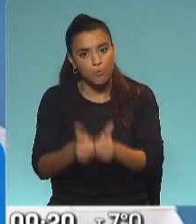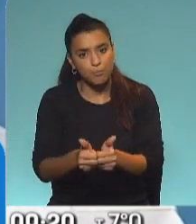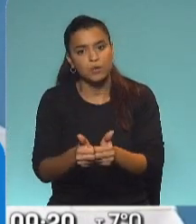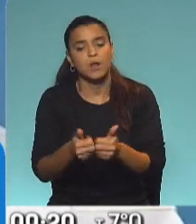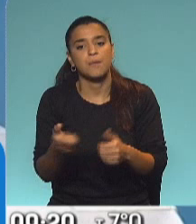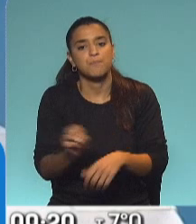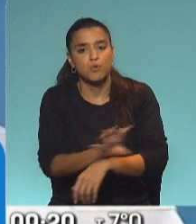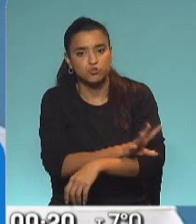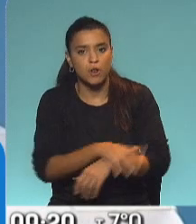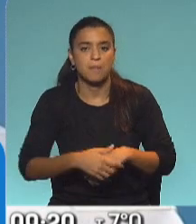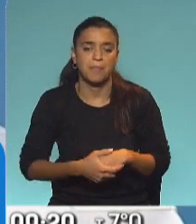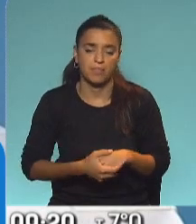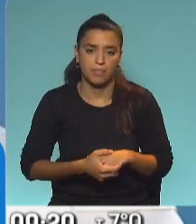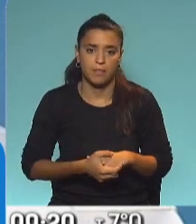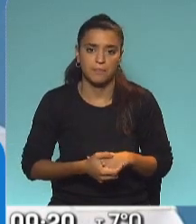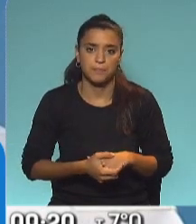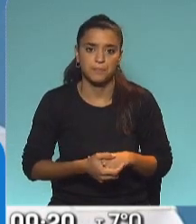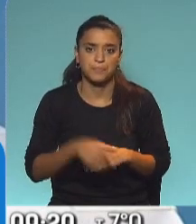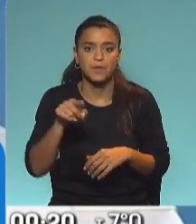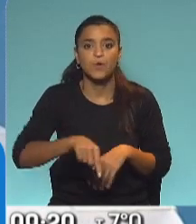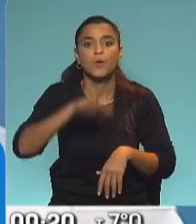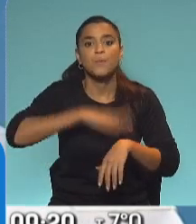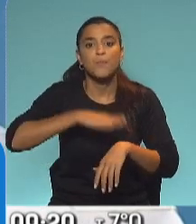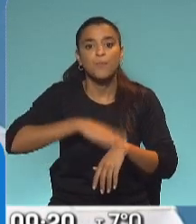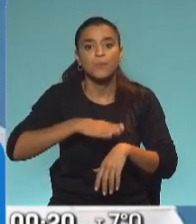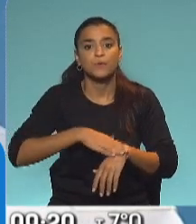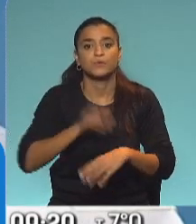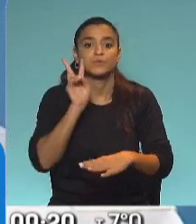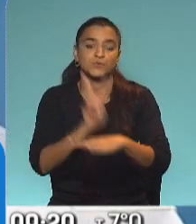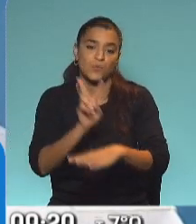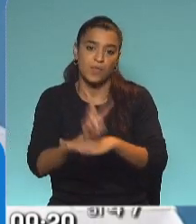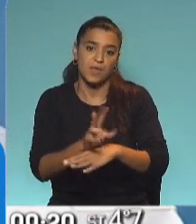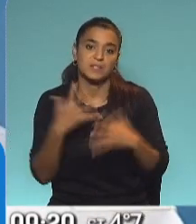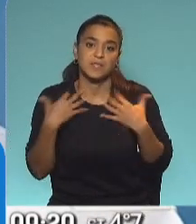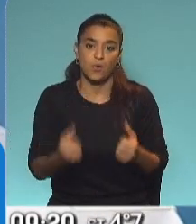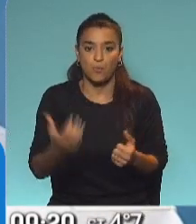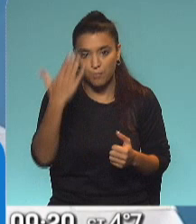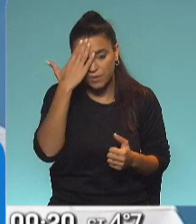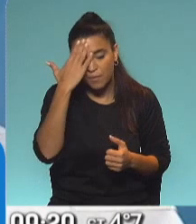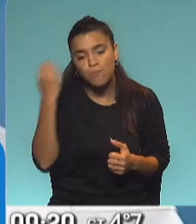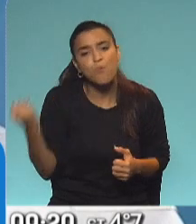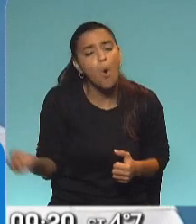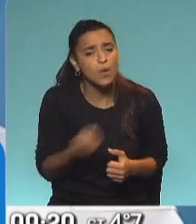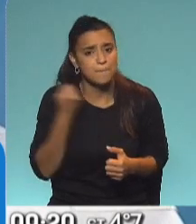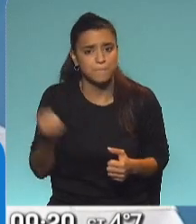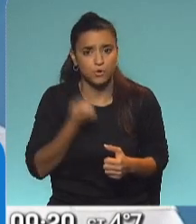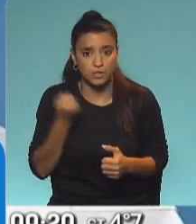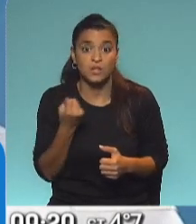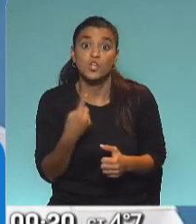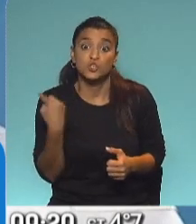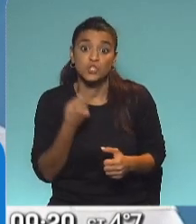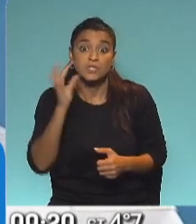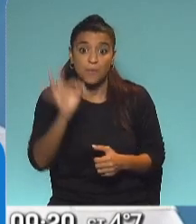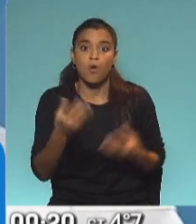acompañarnos emocionalmente. Es un momento donde cuidar nuestra salud mental es fundamental. Sabemos